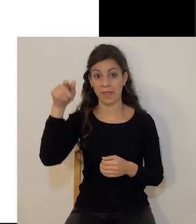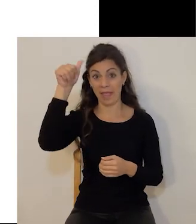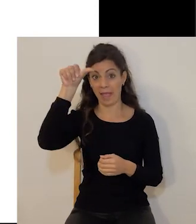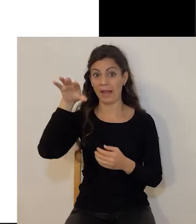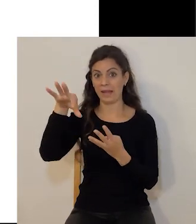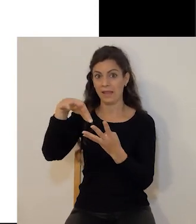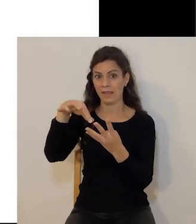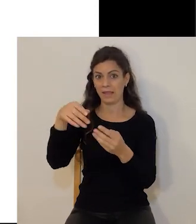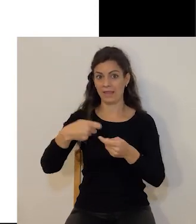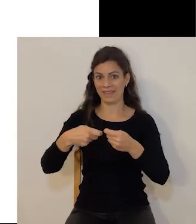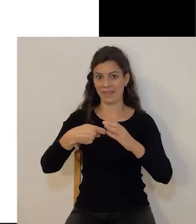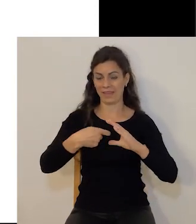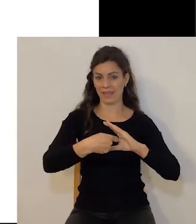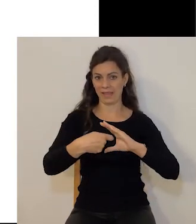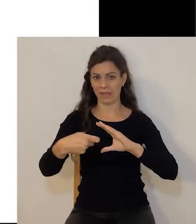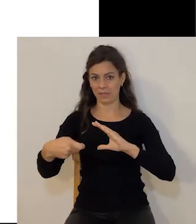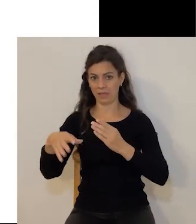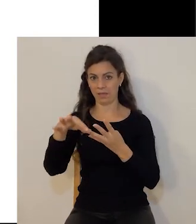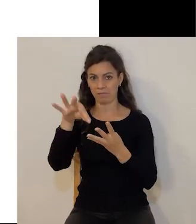esta.